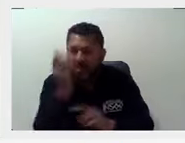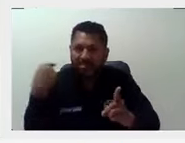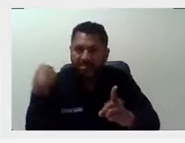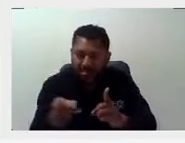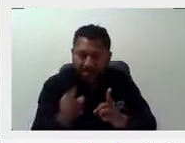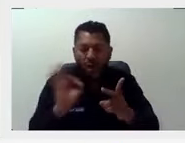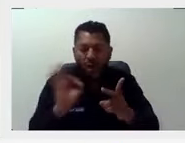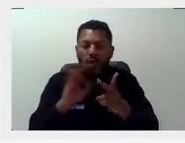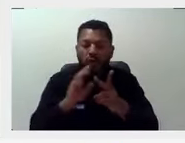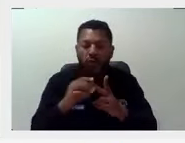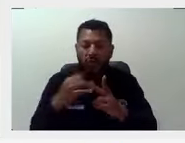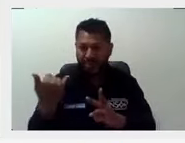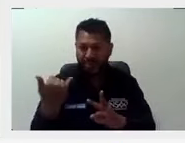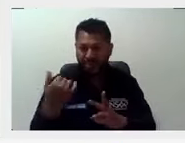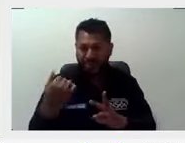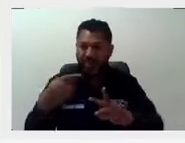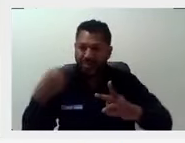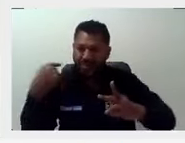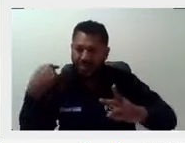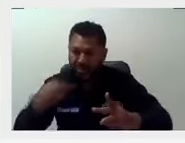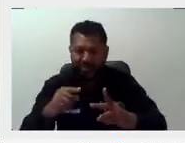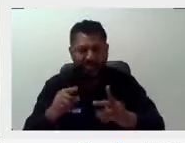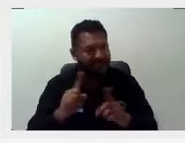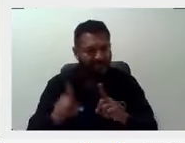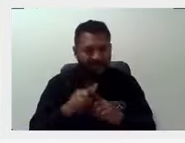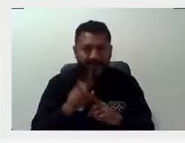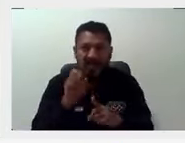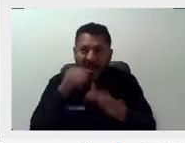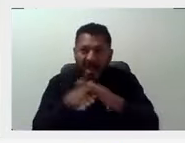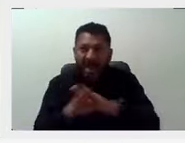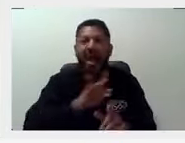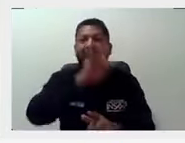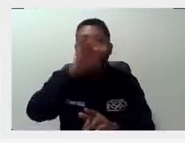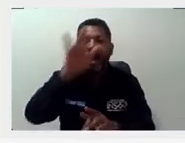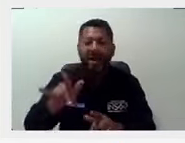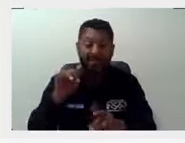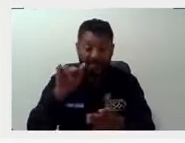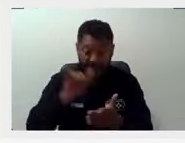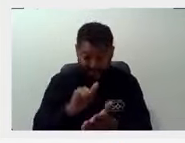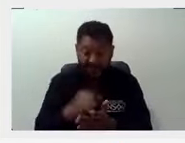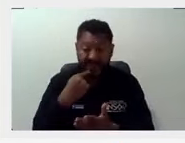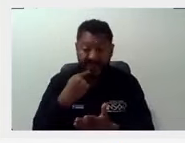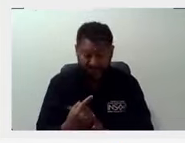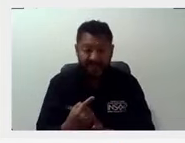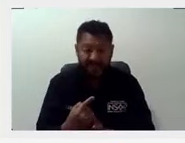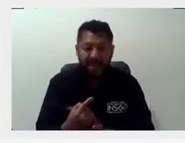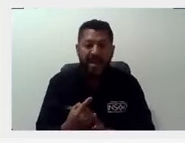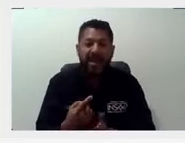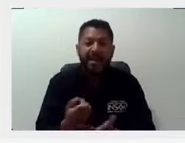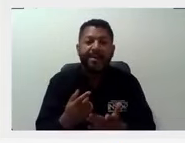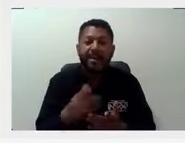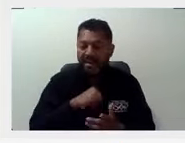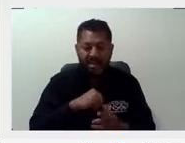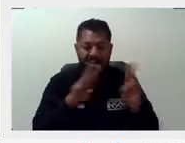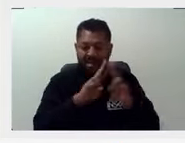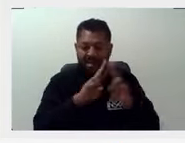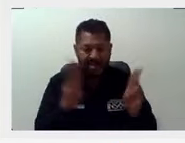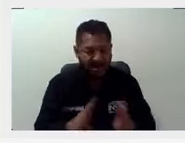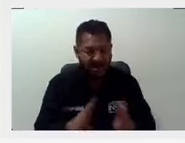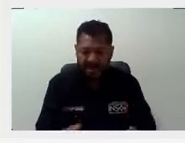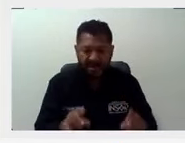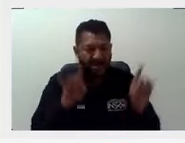donde se piensa también llegar a estos hogares, porque tal como ustedes los mencionan, pues no, digamos que una gran cantidad de personas no